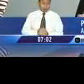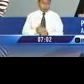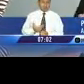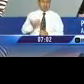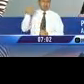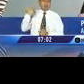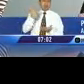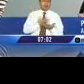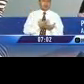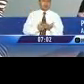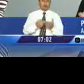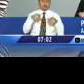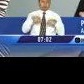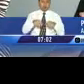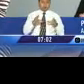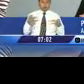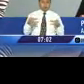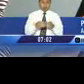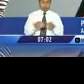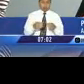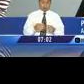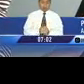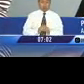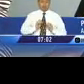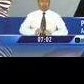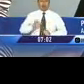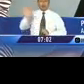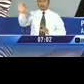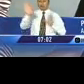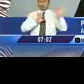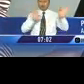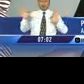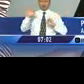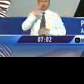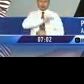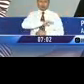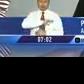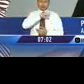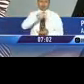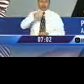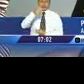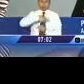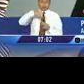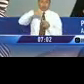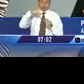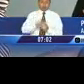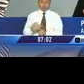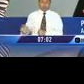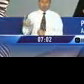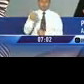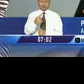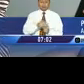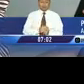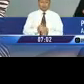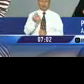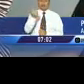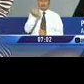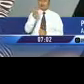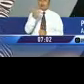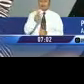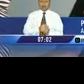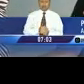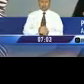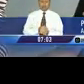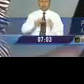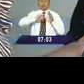alguna reunión acá con la comisión, vinieron representantes de los gobiernos autónomos descentralizados y plantearon que no tienen ni los recursos, que no